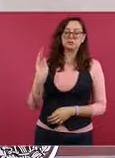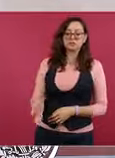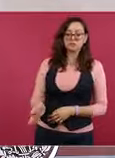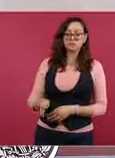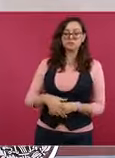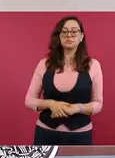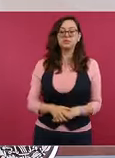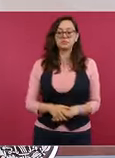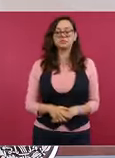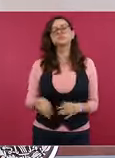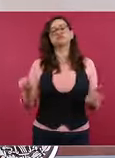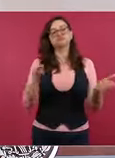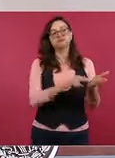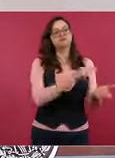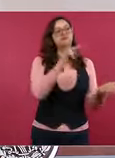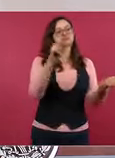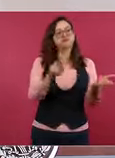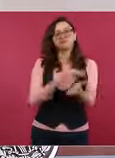y se logró.